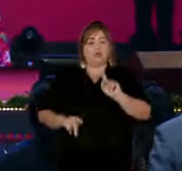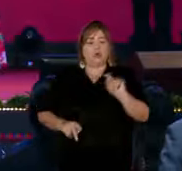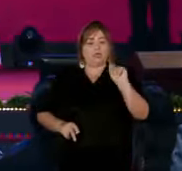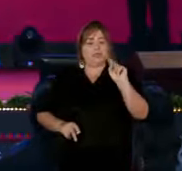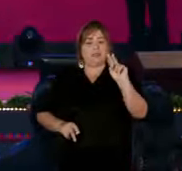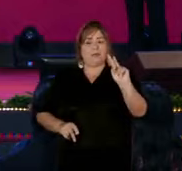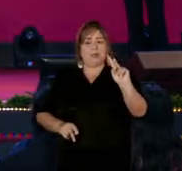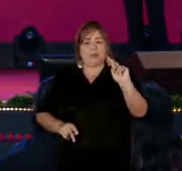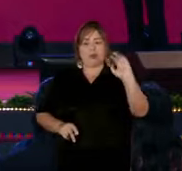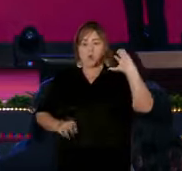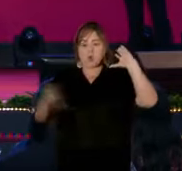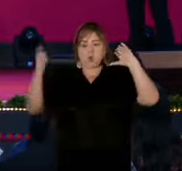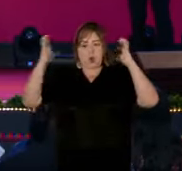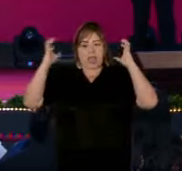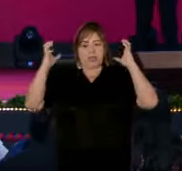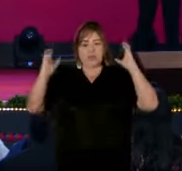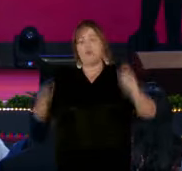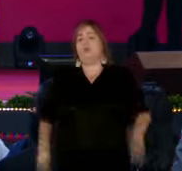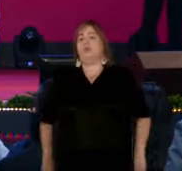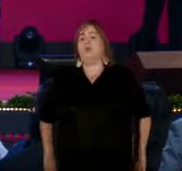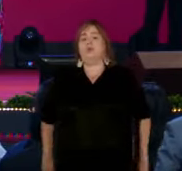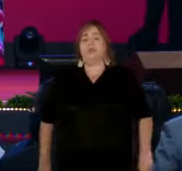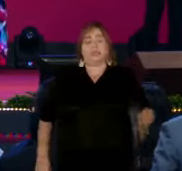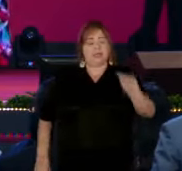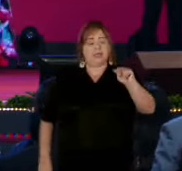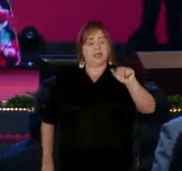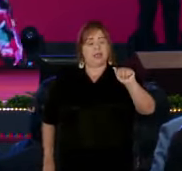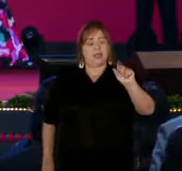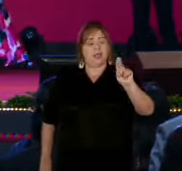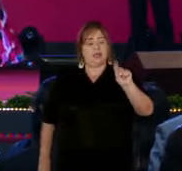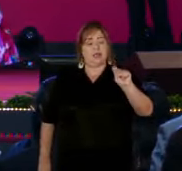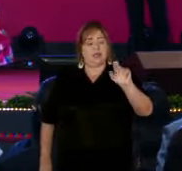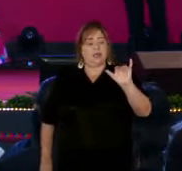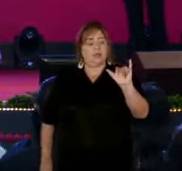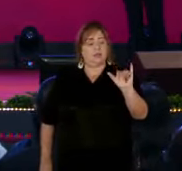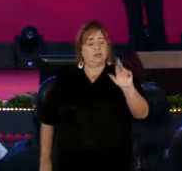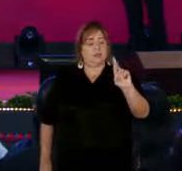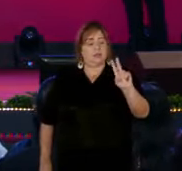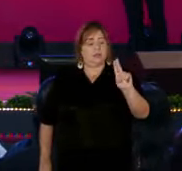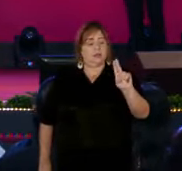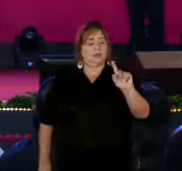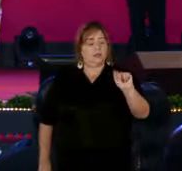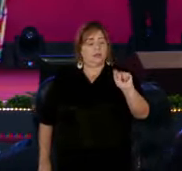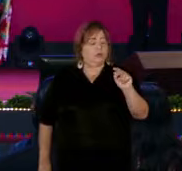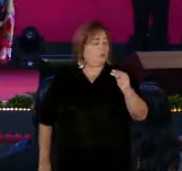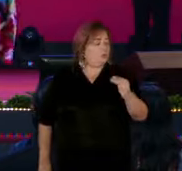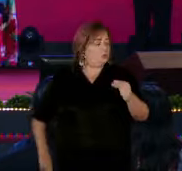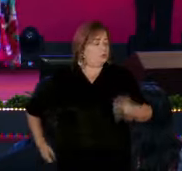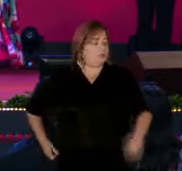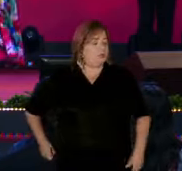nos han llamado Nancy Ayala, Ruth Rosado, señora López,